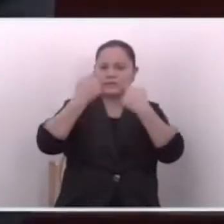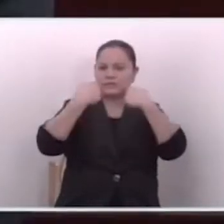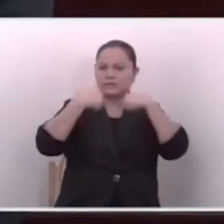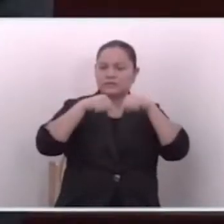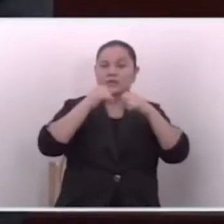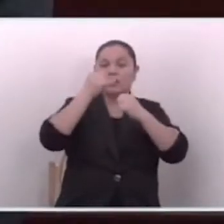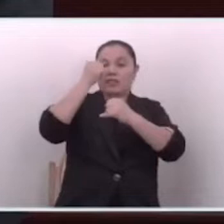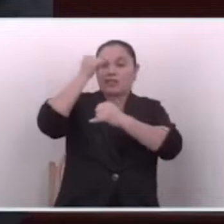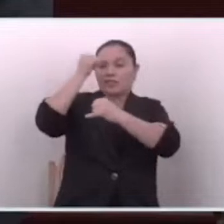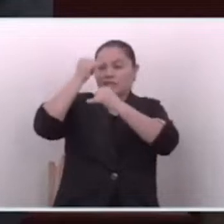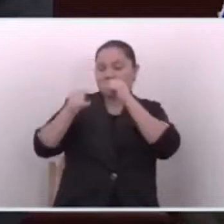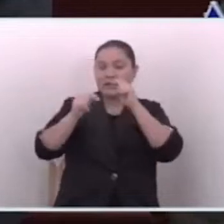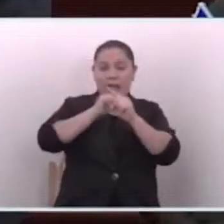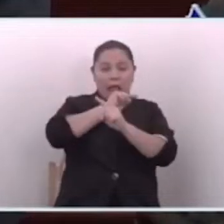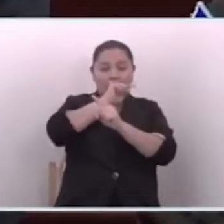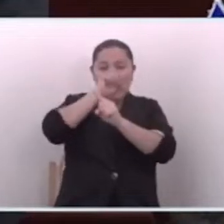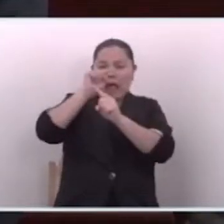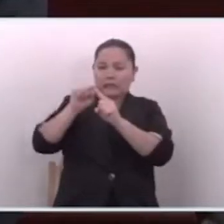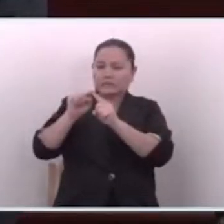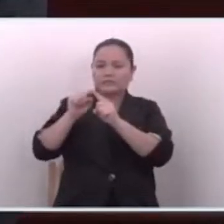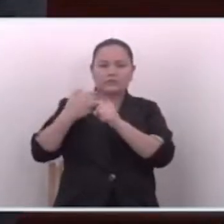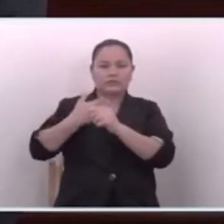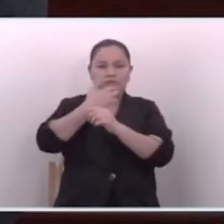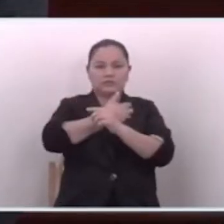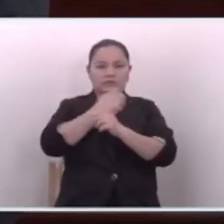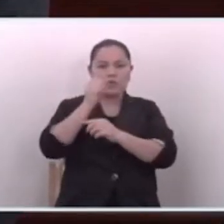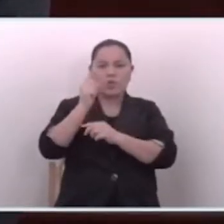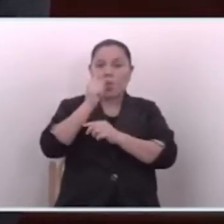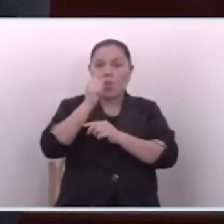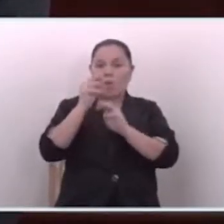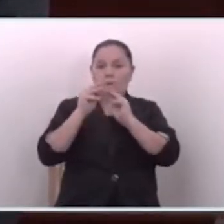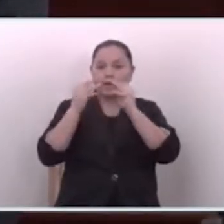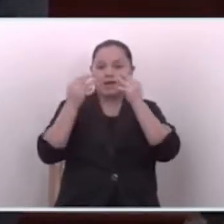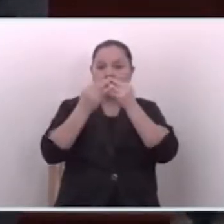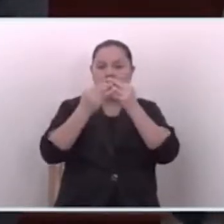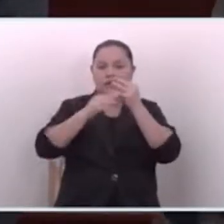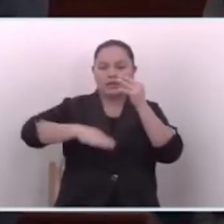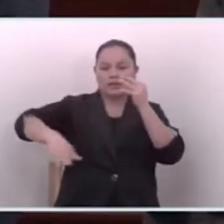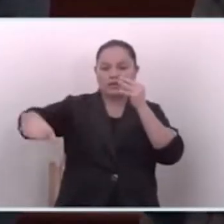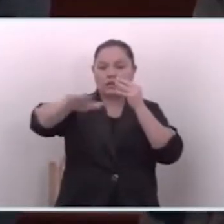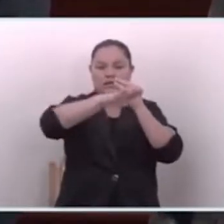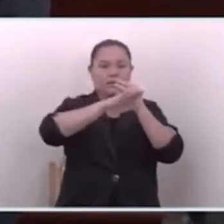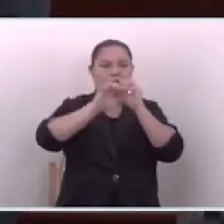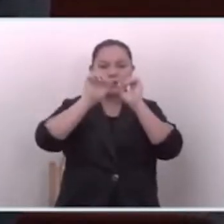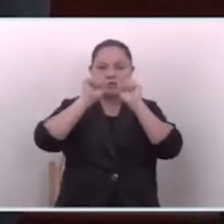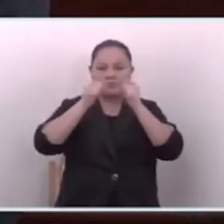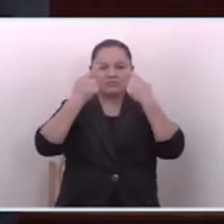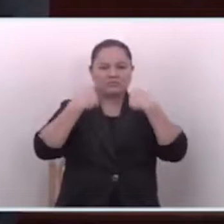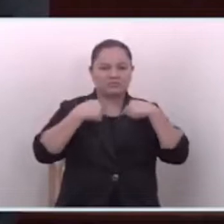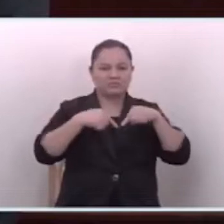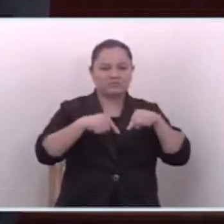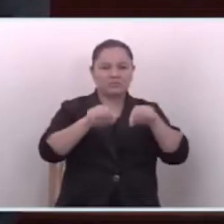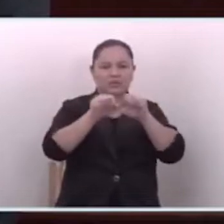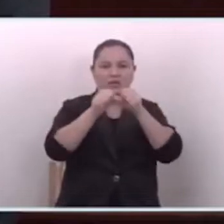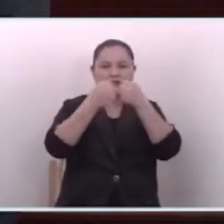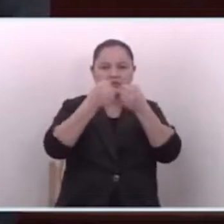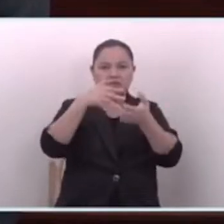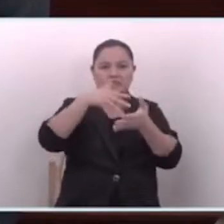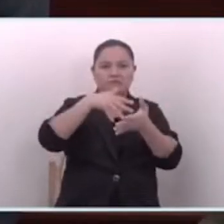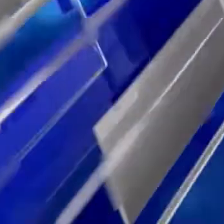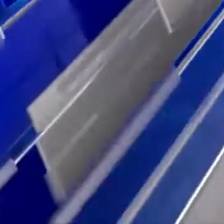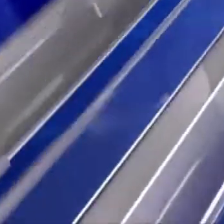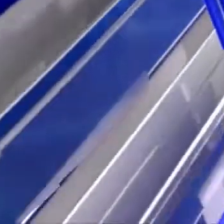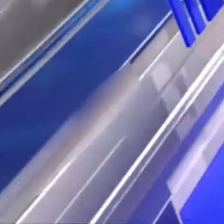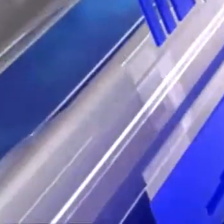hasta que nosotros no tengamos un solo pandillero en nuestro país capaz de seguirle haciendo daño a la